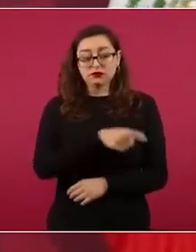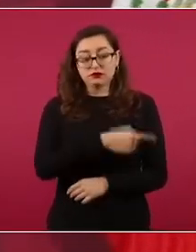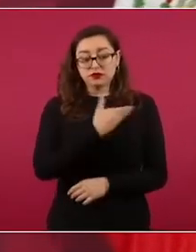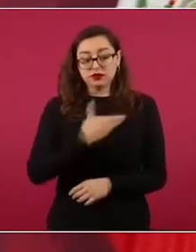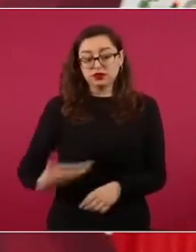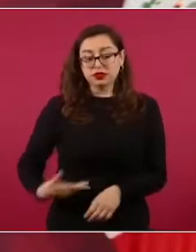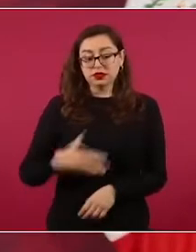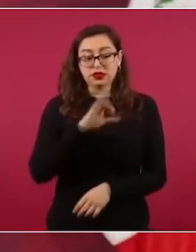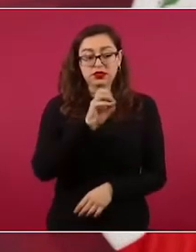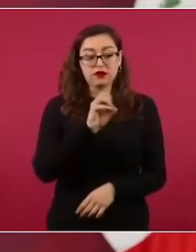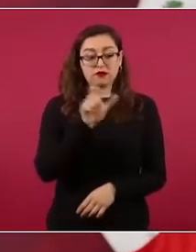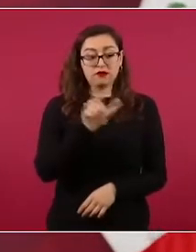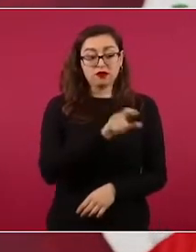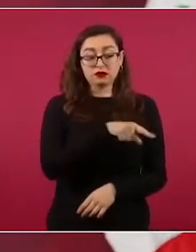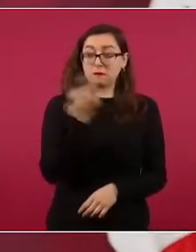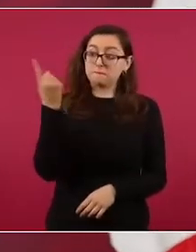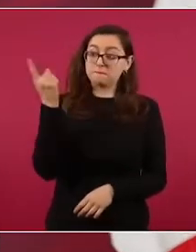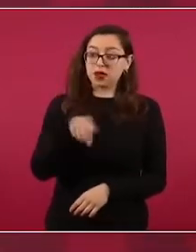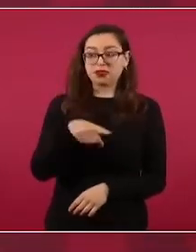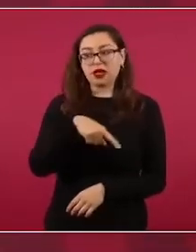para desaforarme.